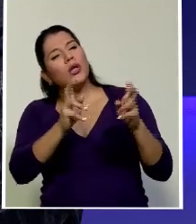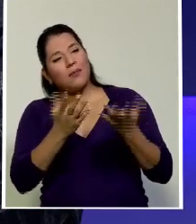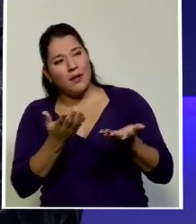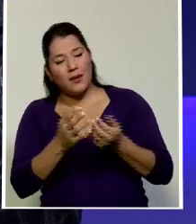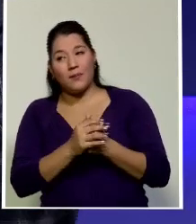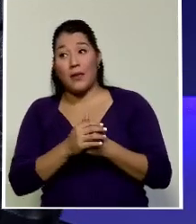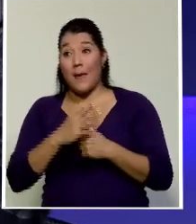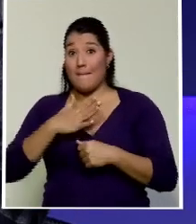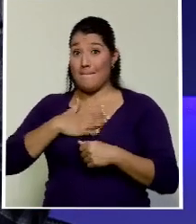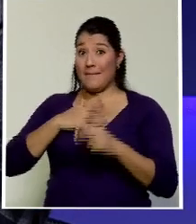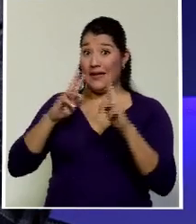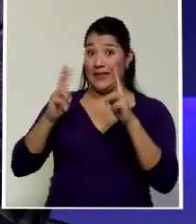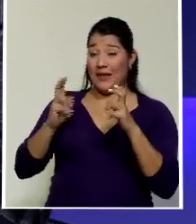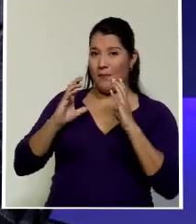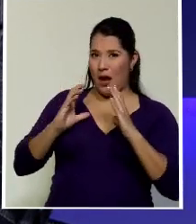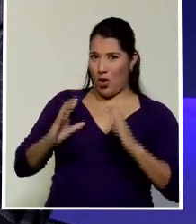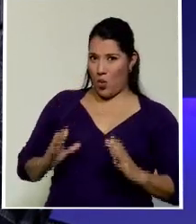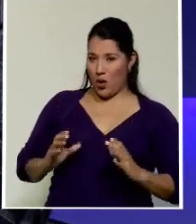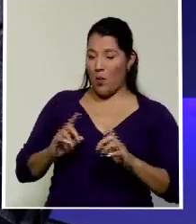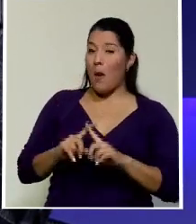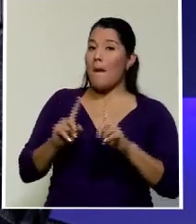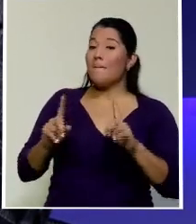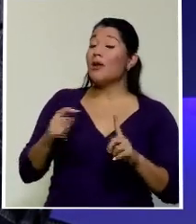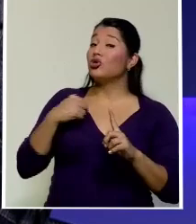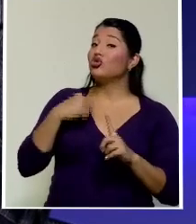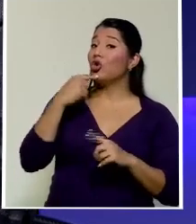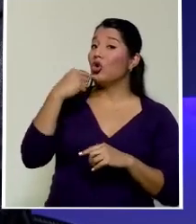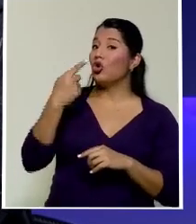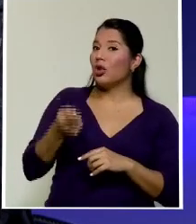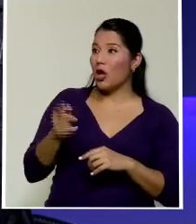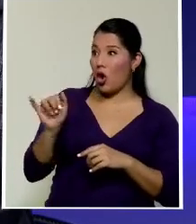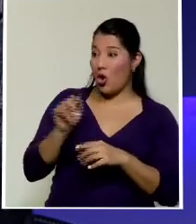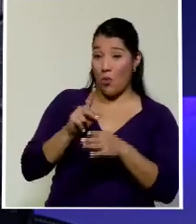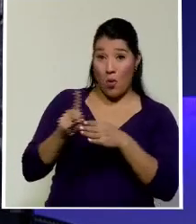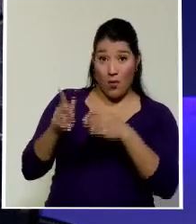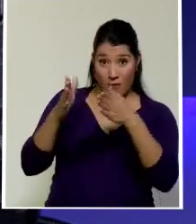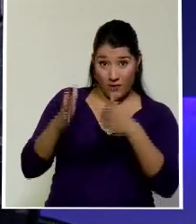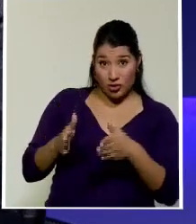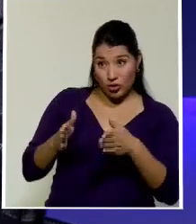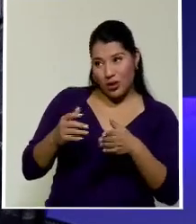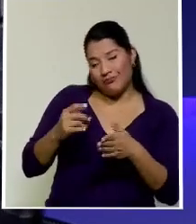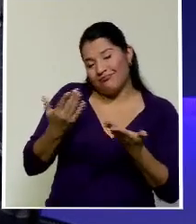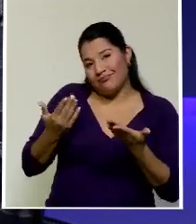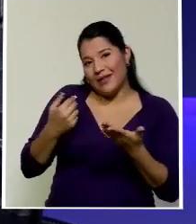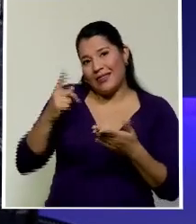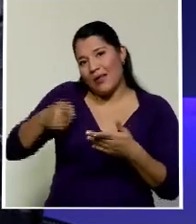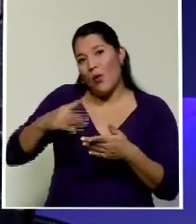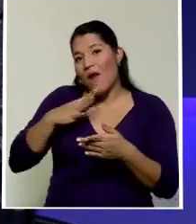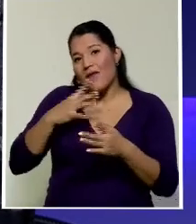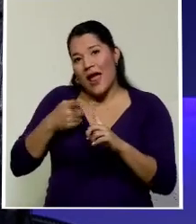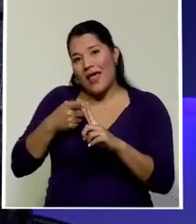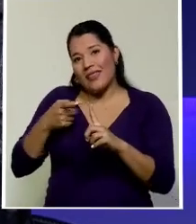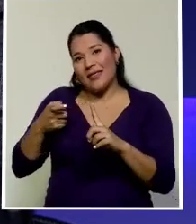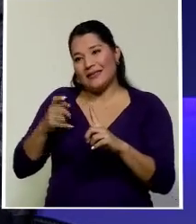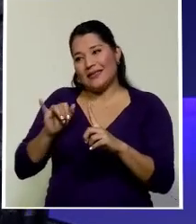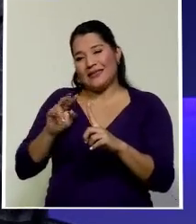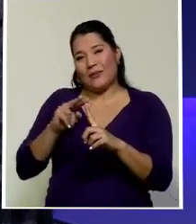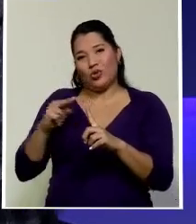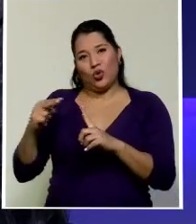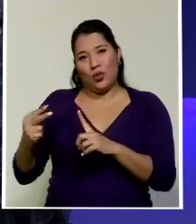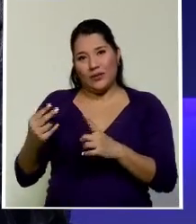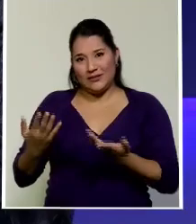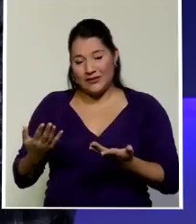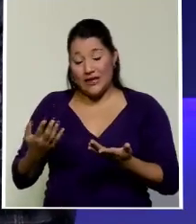es el cuerpo, pero yo te digo que, y lo digo ya como profesional, ¿verdad? Ni modo, hay que hablarlo así porque por los procesos que el cuerpo